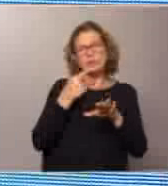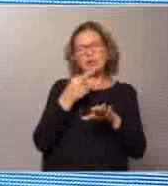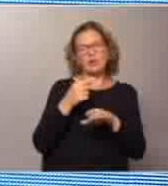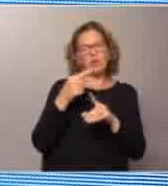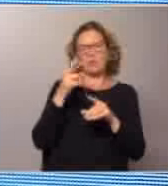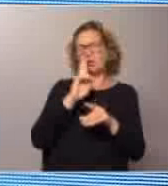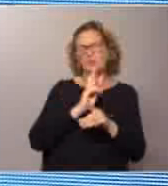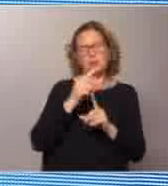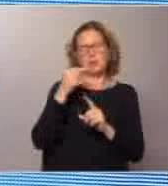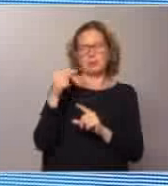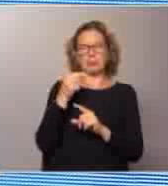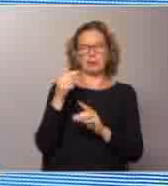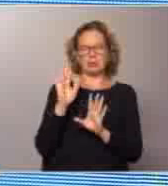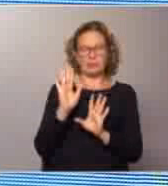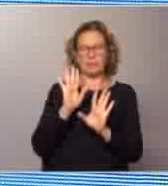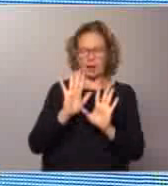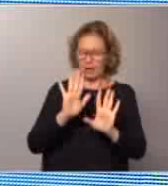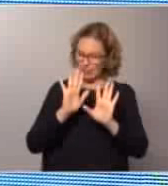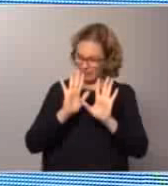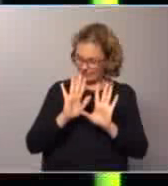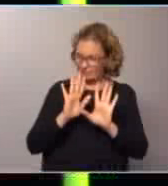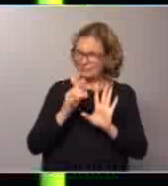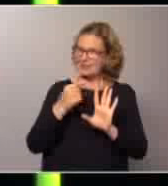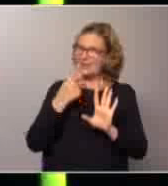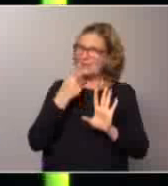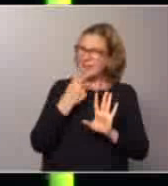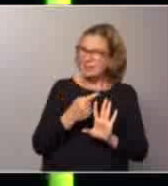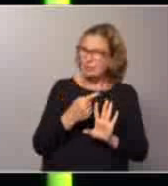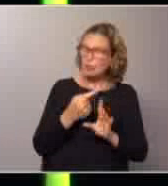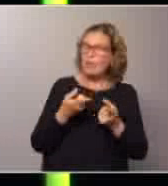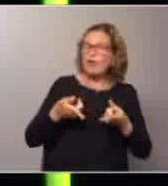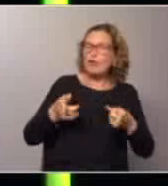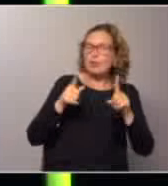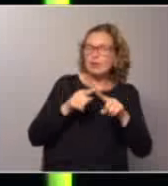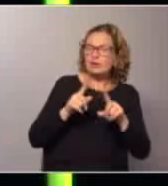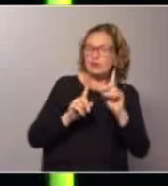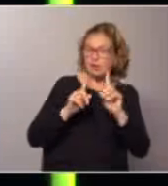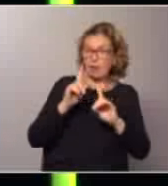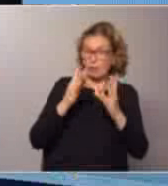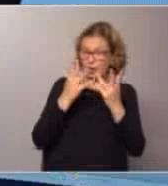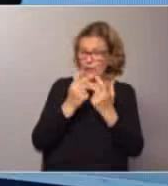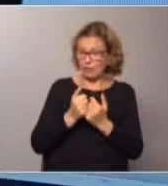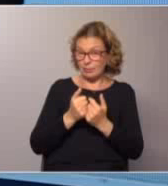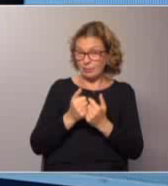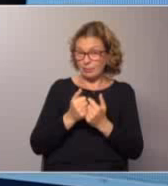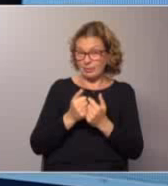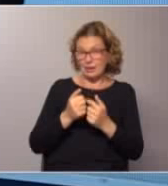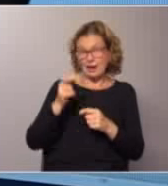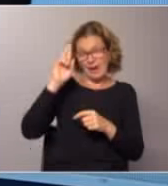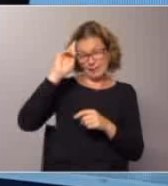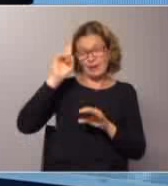resultado negativo está diciendo que nos estamos volviendo de alguna manera adictos